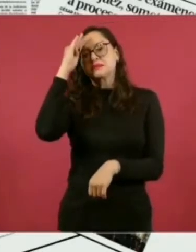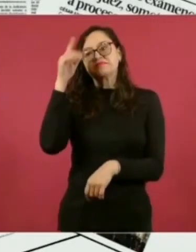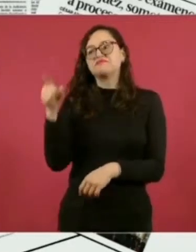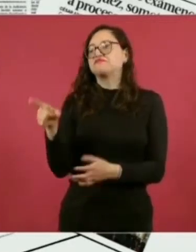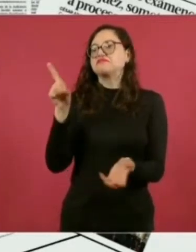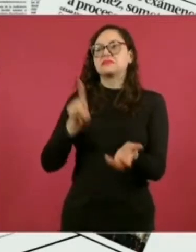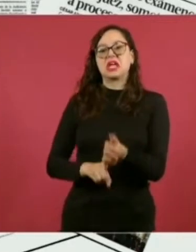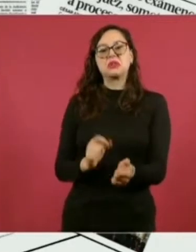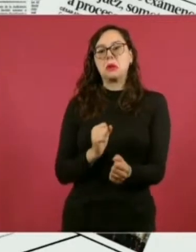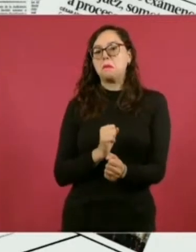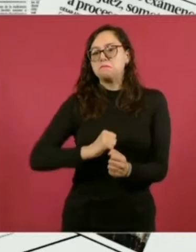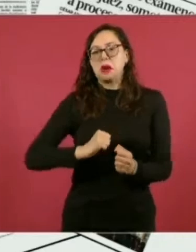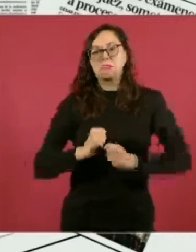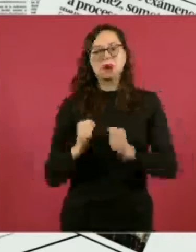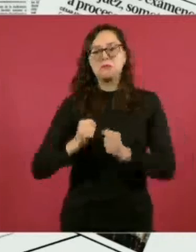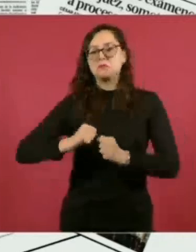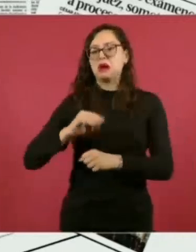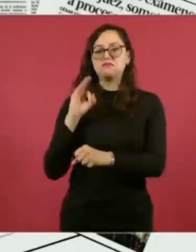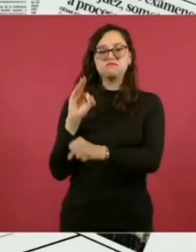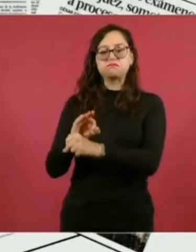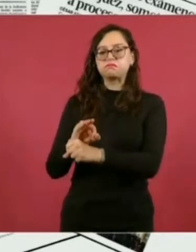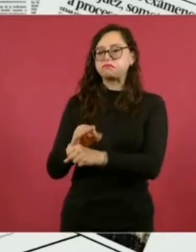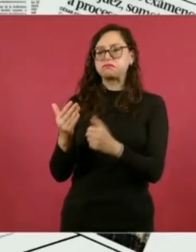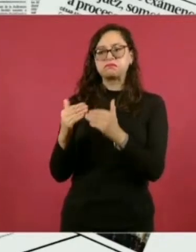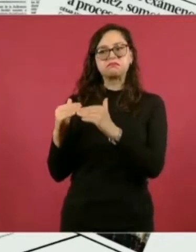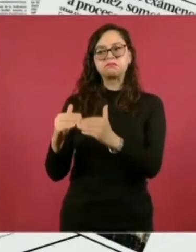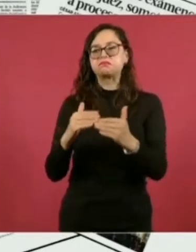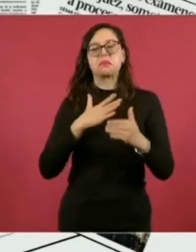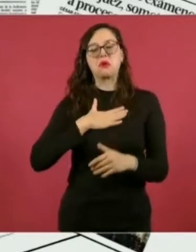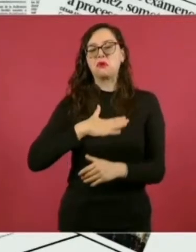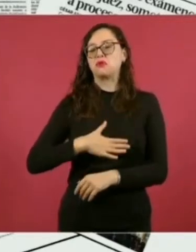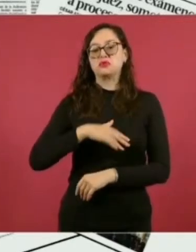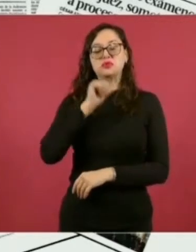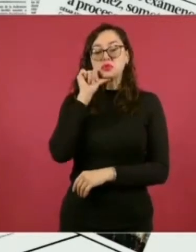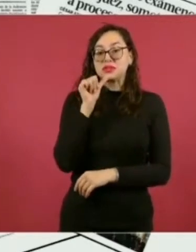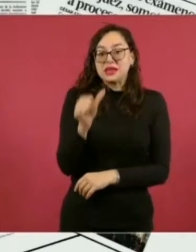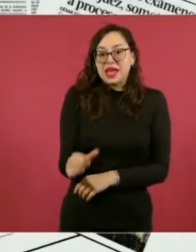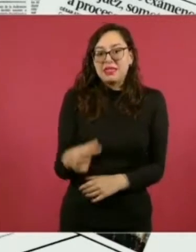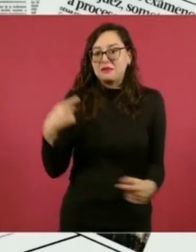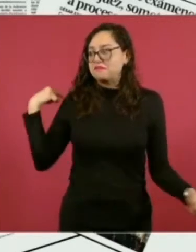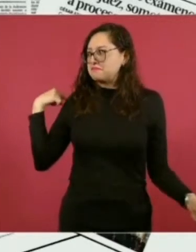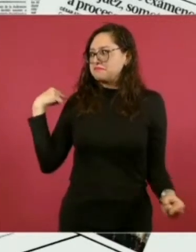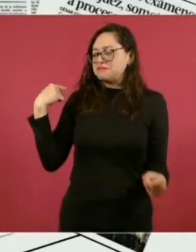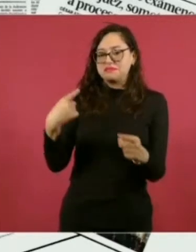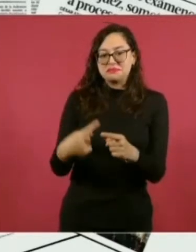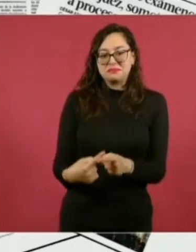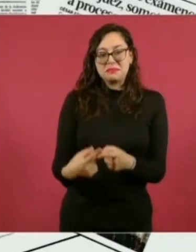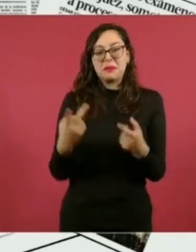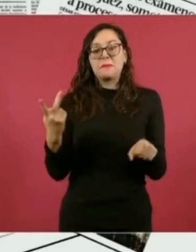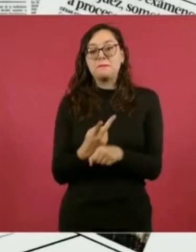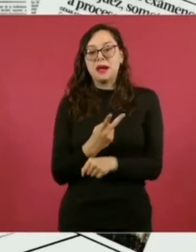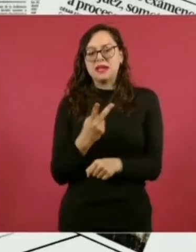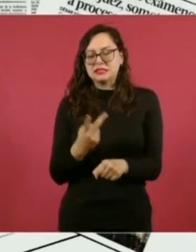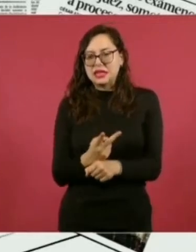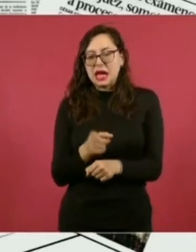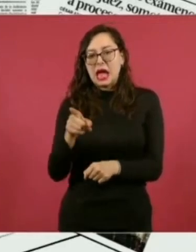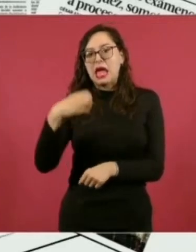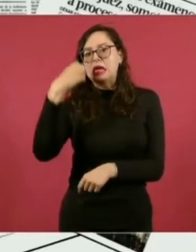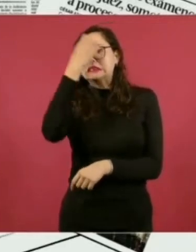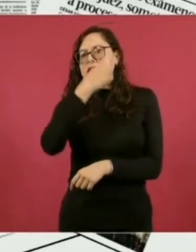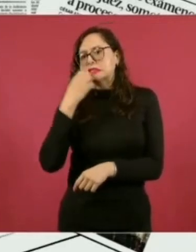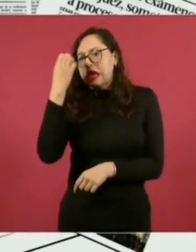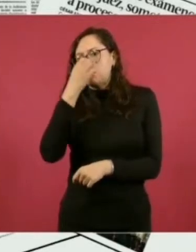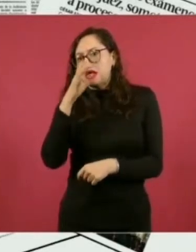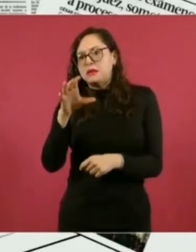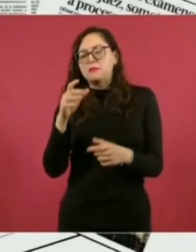nivel de influyentismo y de inequidad. Es decir, que en estos exámenes muchas veces quedan los cercanos a los ministros o